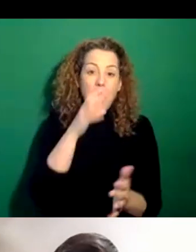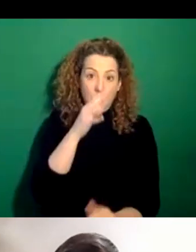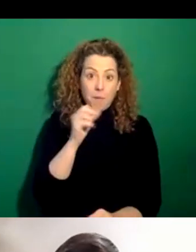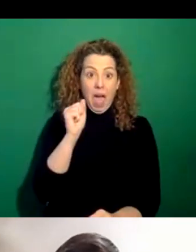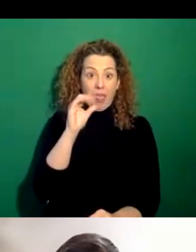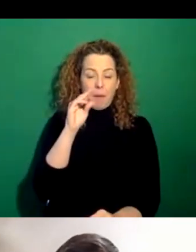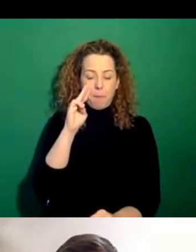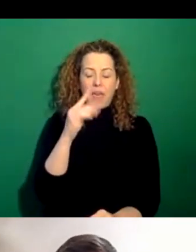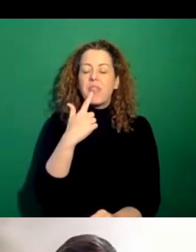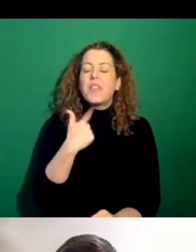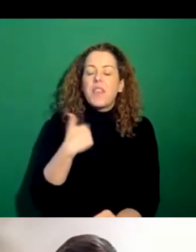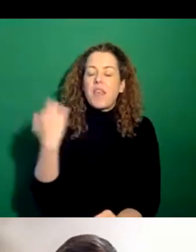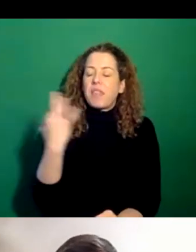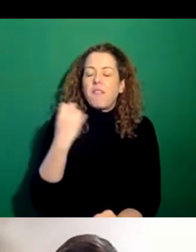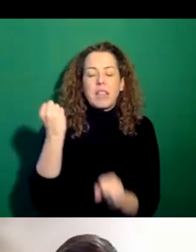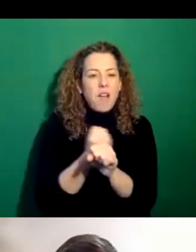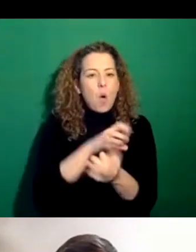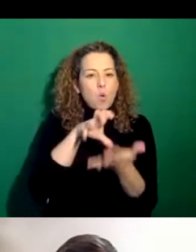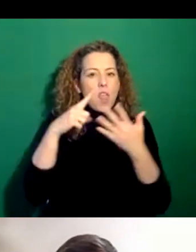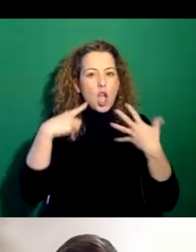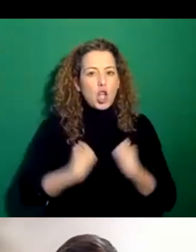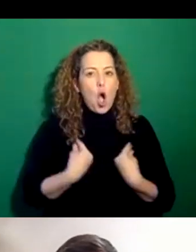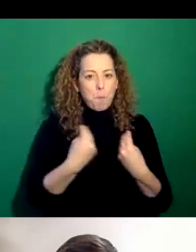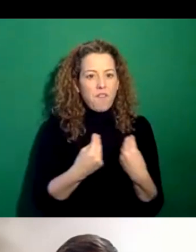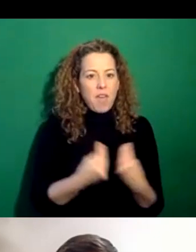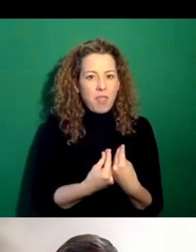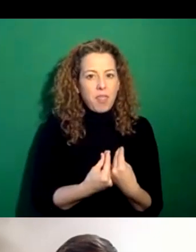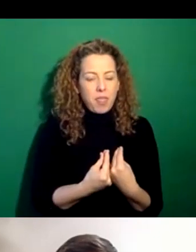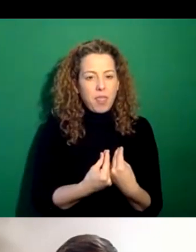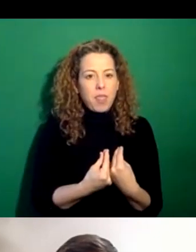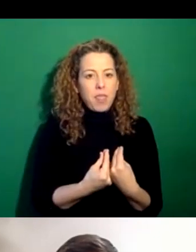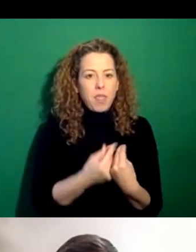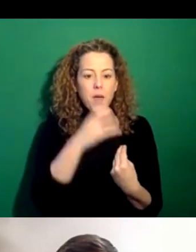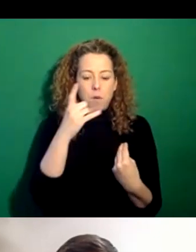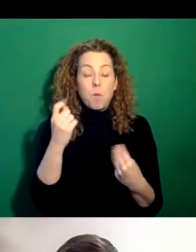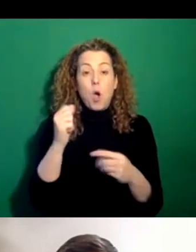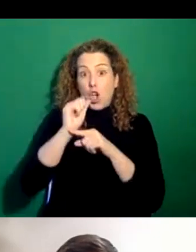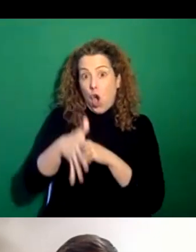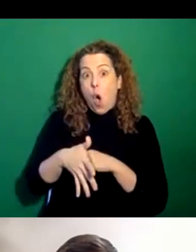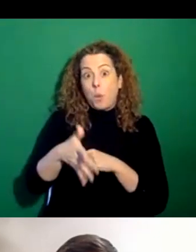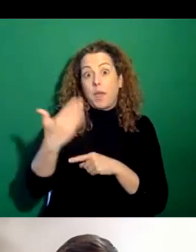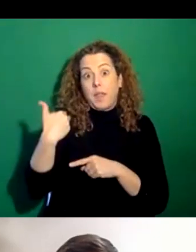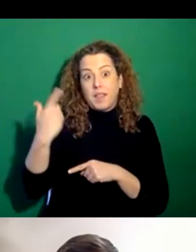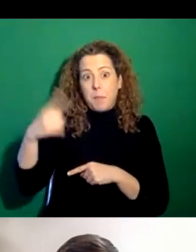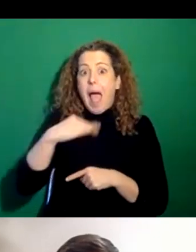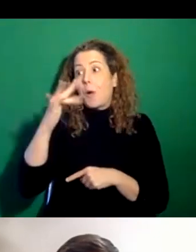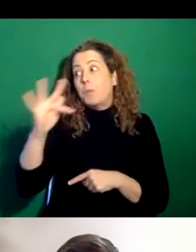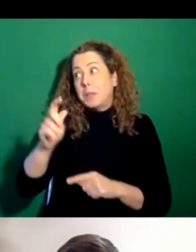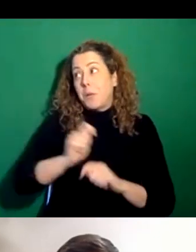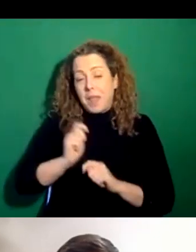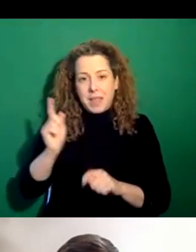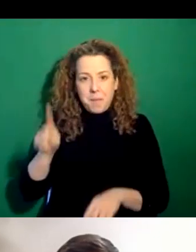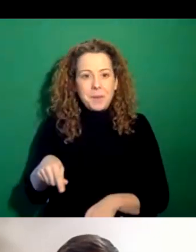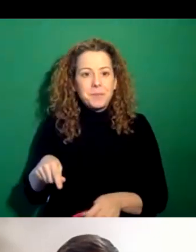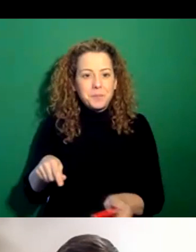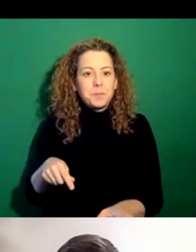dice que trabajemos en unidades de convivencia. Bueno, esto ya también nos viene por el propio COVID, que algo bueno ha tenido que traer.